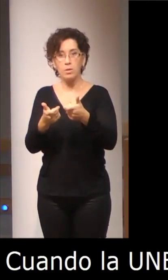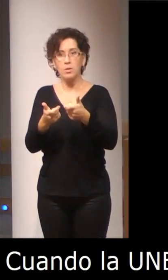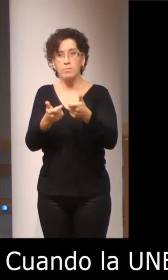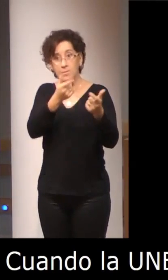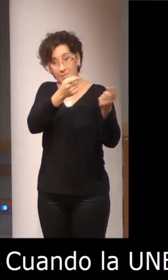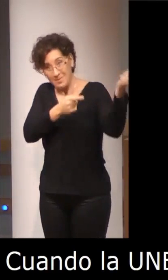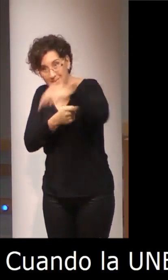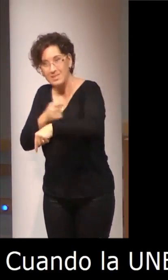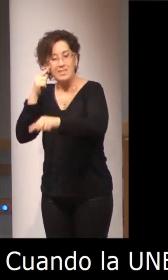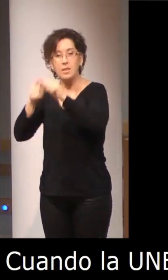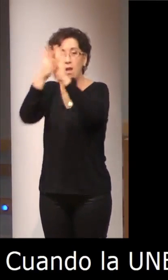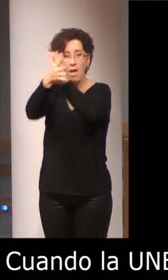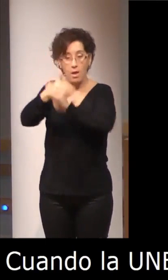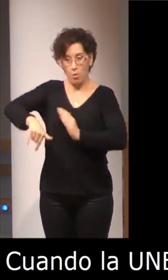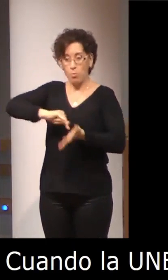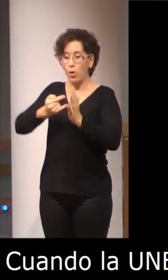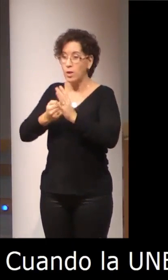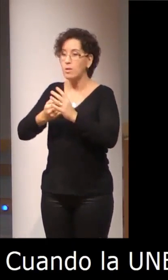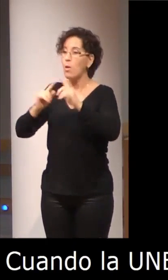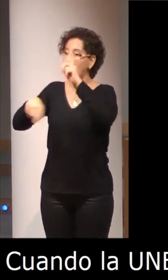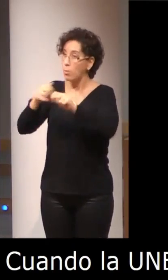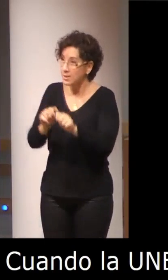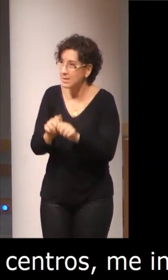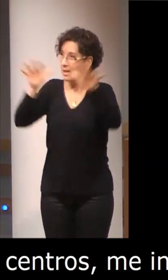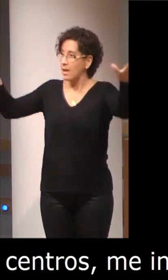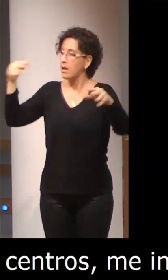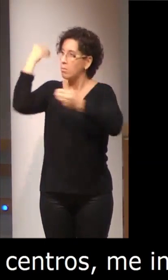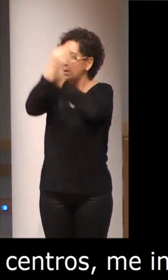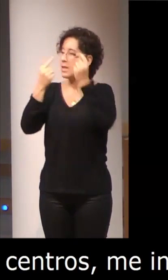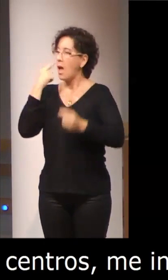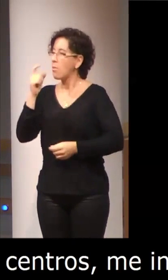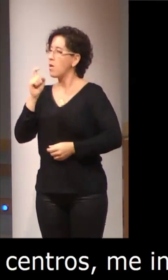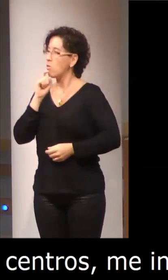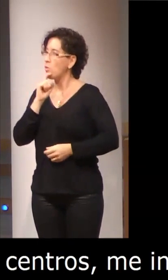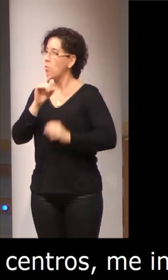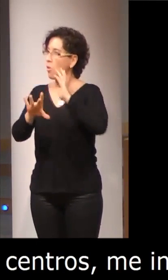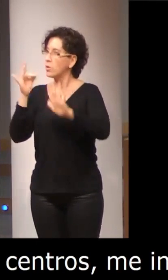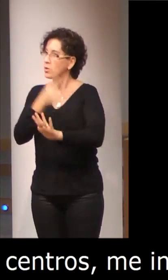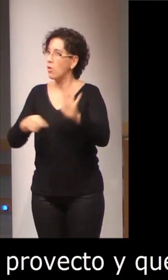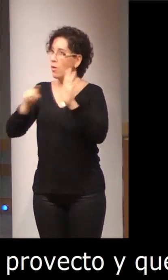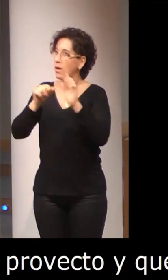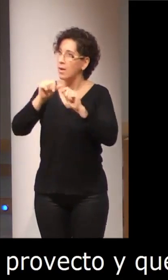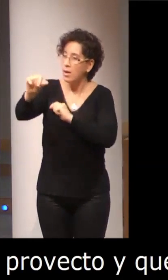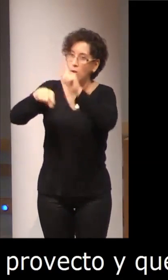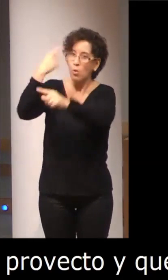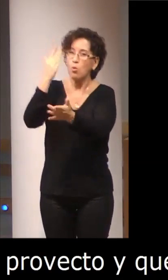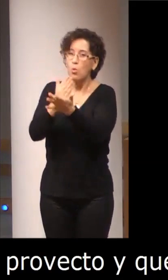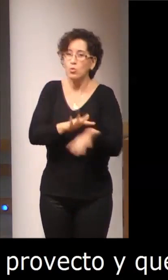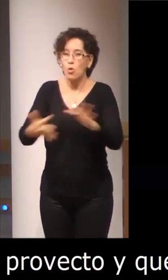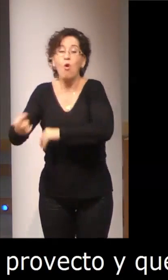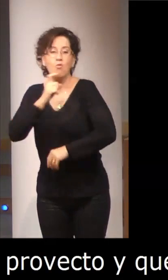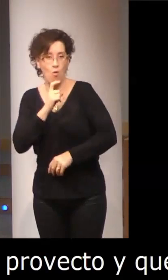contarles este proyecto y para que ellos vayan pensando en que esa opción estará disponible a partir del próximo curso.